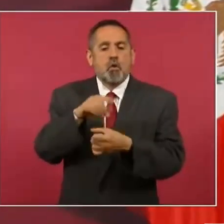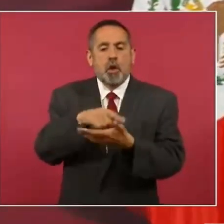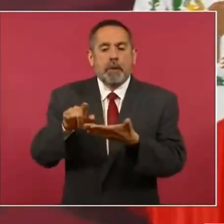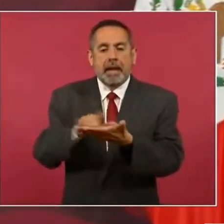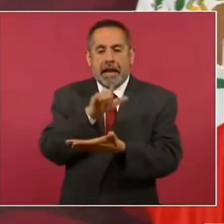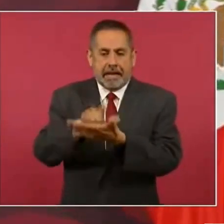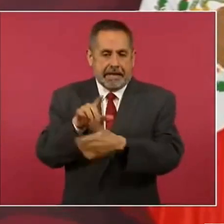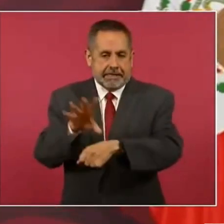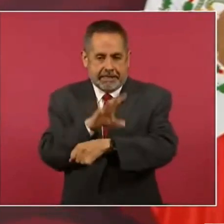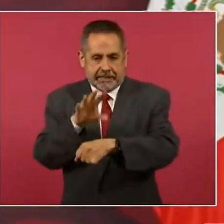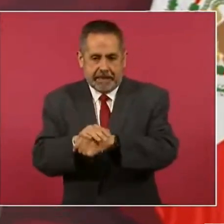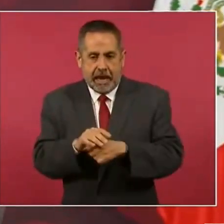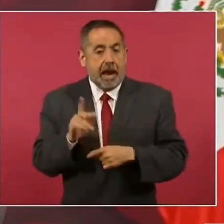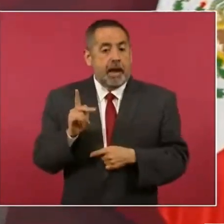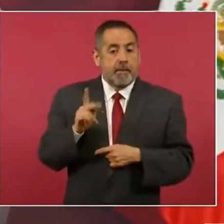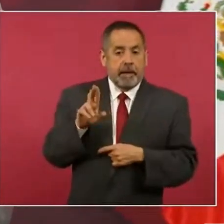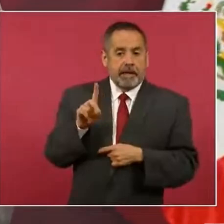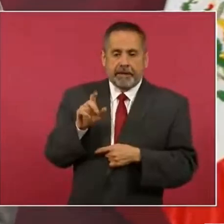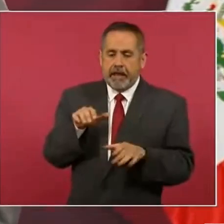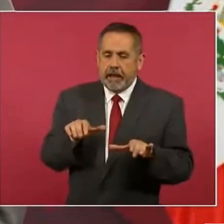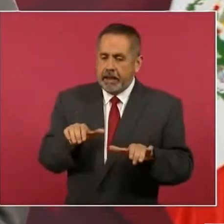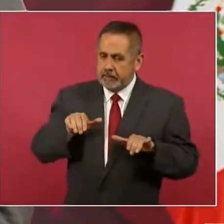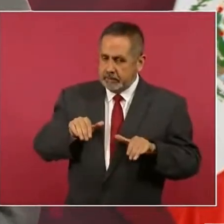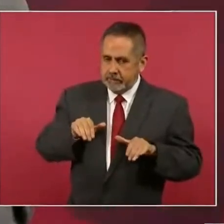No vota el PRD.